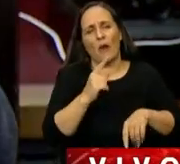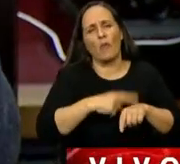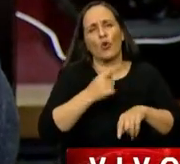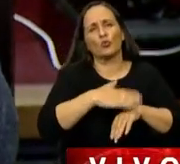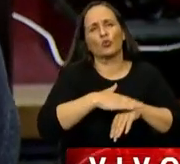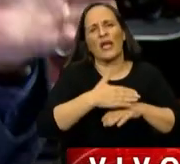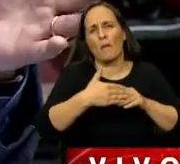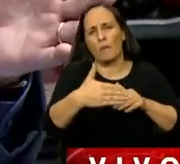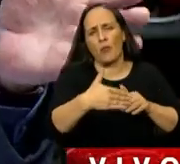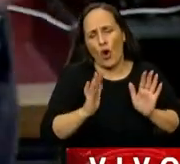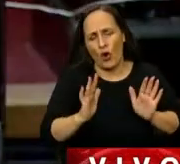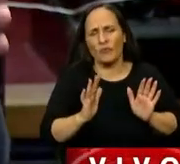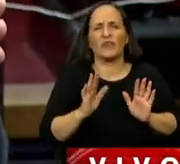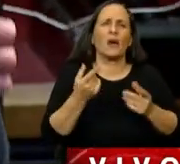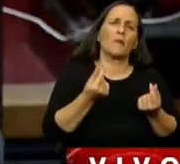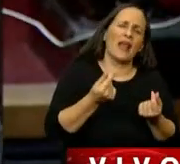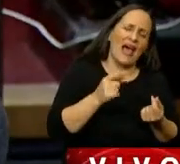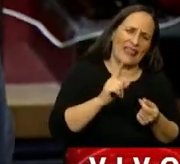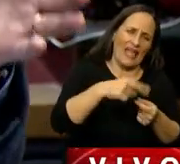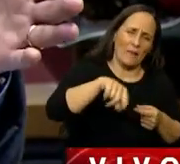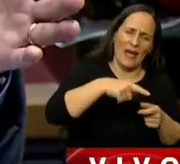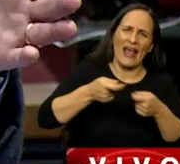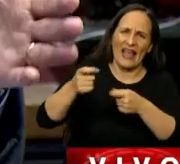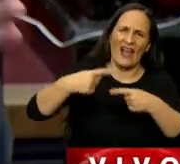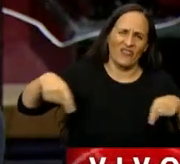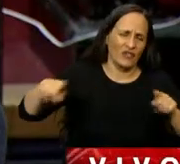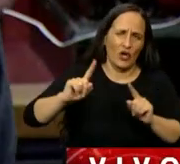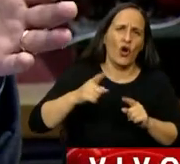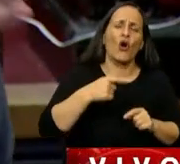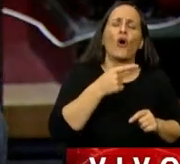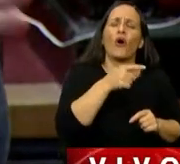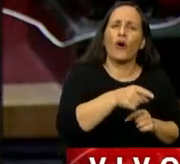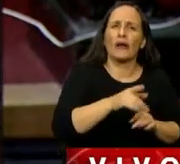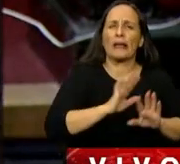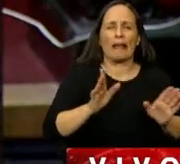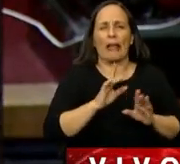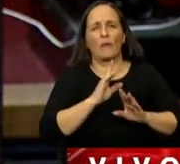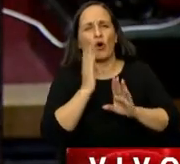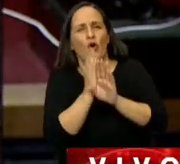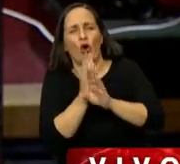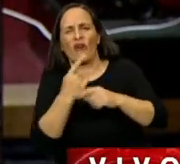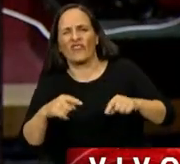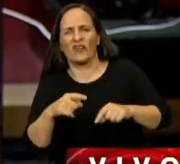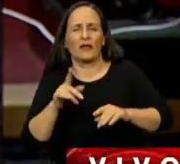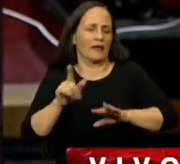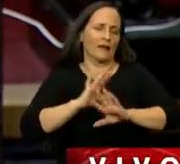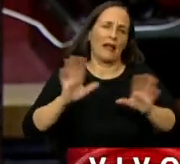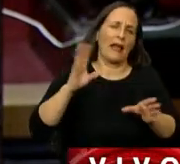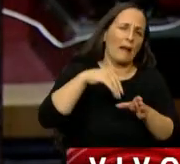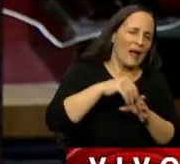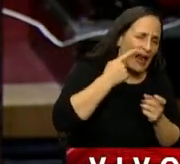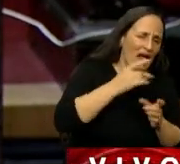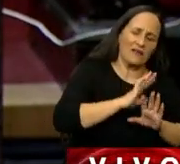razonable, sin plata para la burocracia, con plata para los artistas, pero no para la burocracia, y sin agencias de espionaje como el Nodio metidos adentro